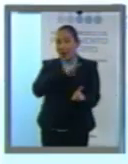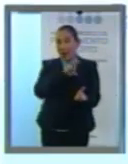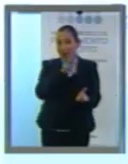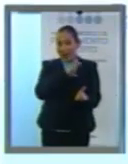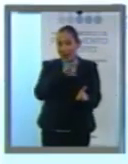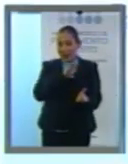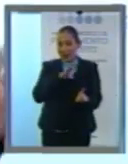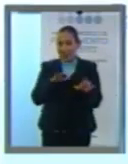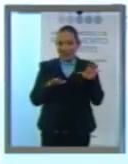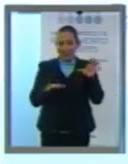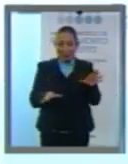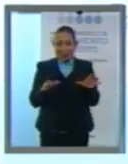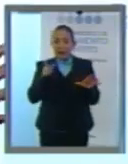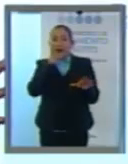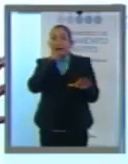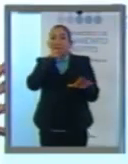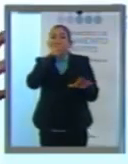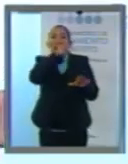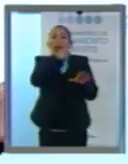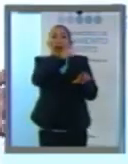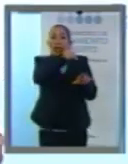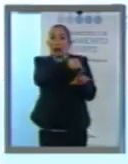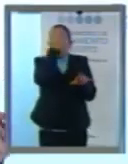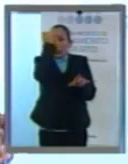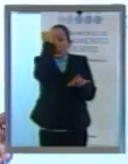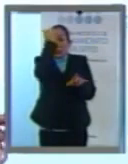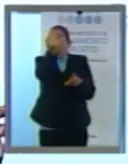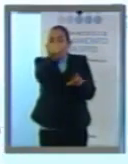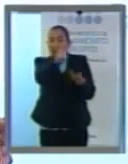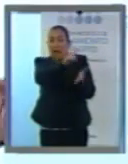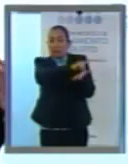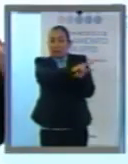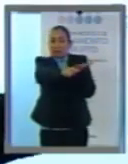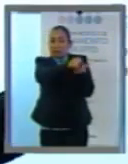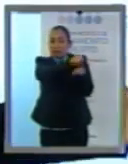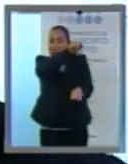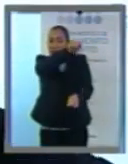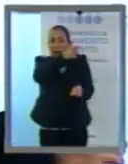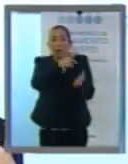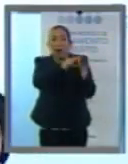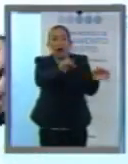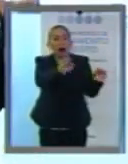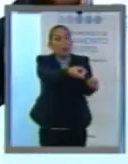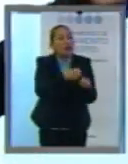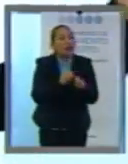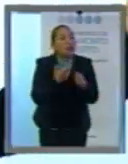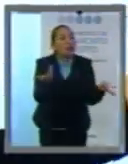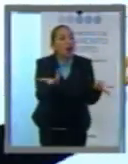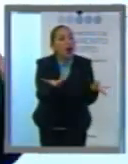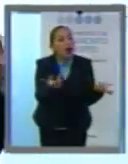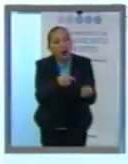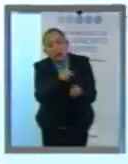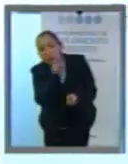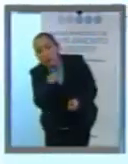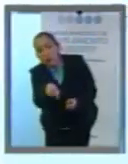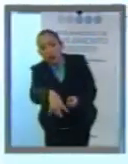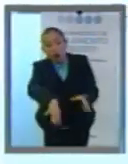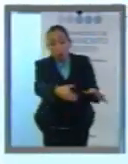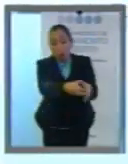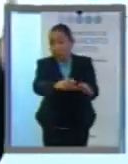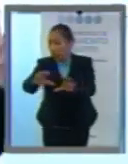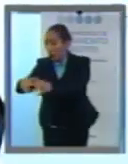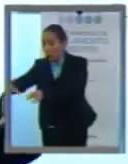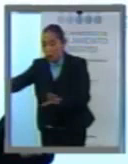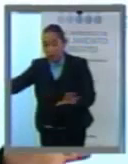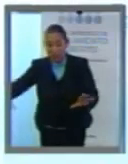existir conceptualmente en la idea de la transparencia y de la rendición de cuentas entre una comunidad y otra,